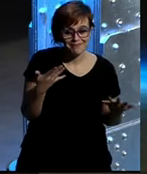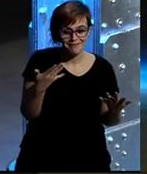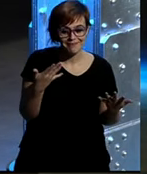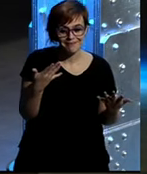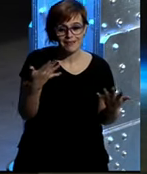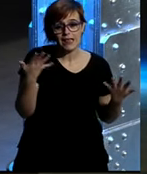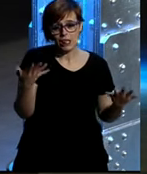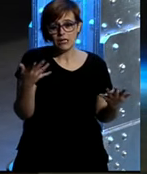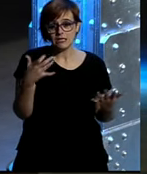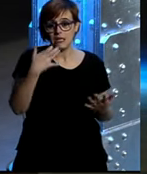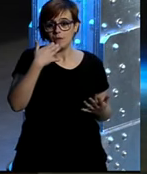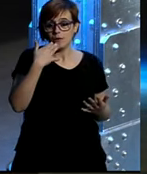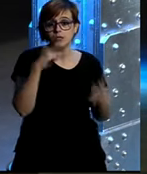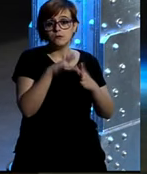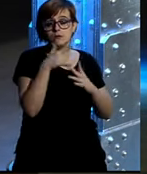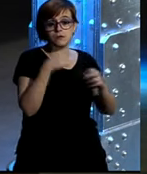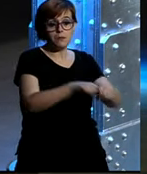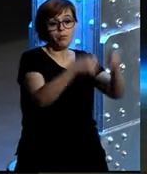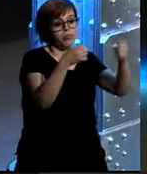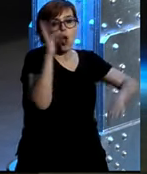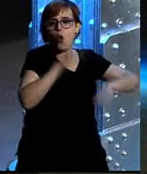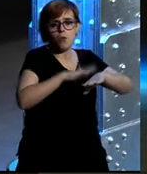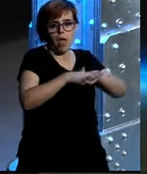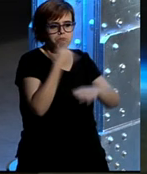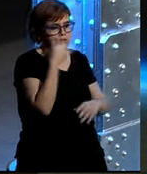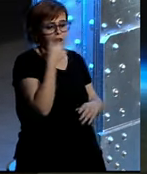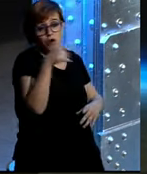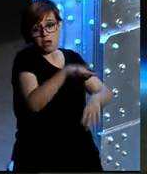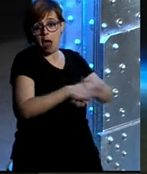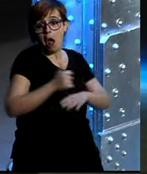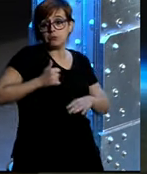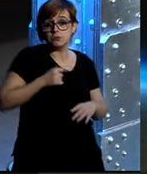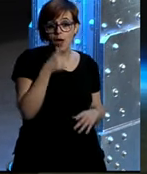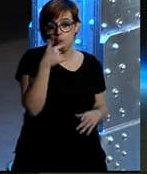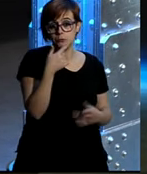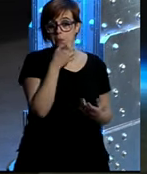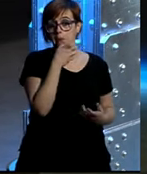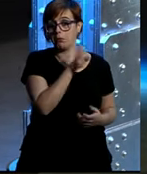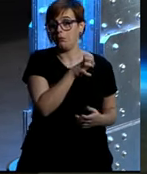y ya puedo decir que si nos cae la culpa es de telefónica o sea aquí no ya que estamos en su casa pues se lo decimos y ya está